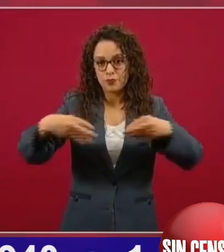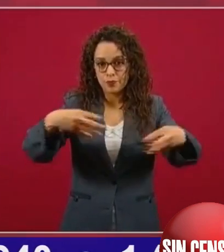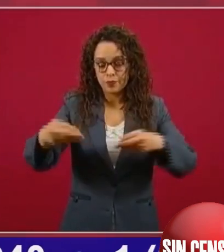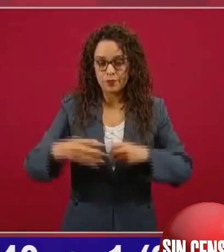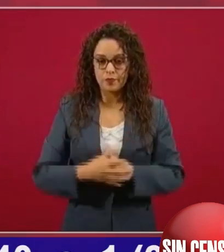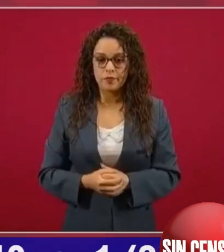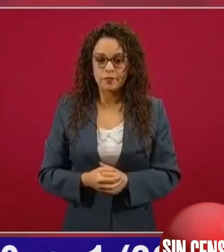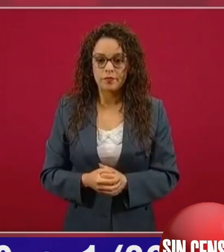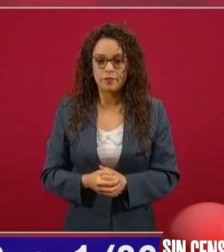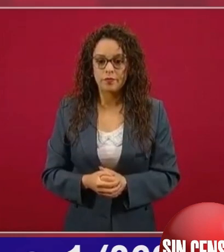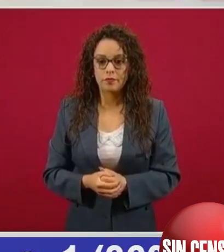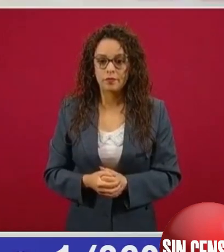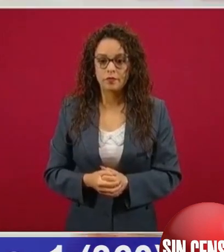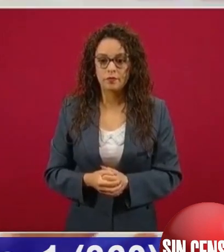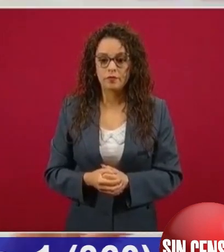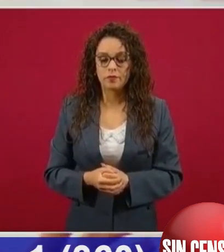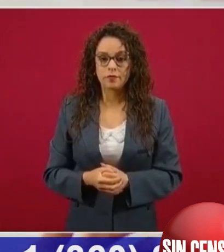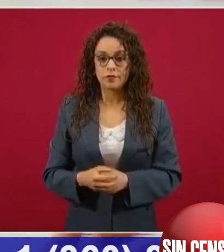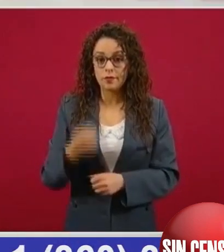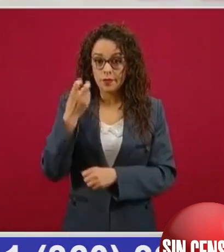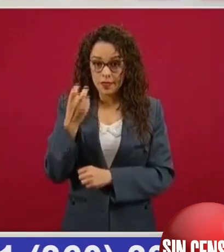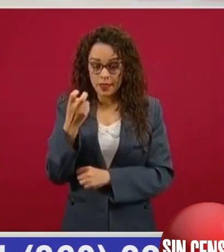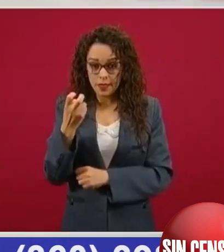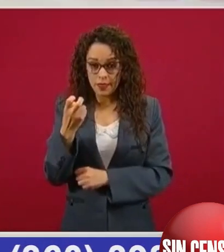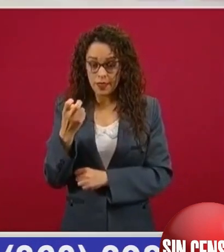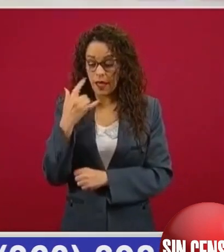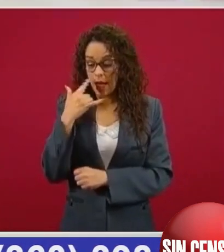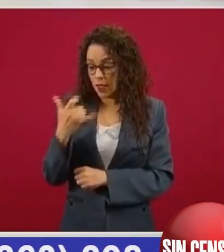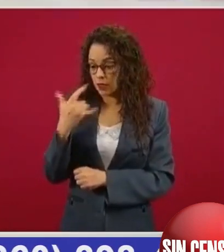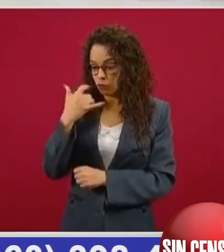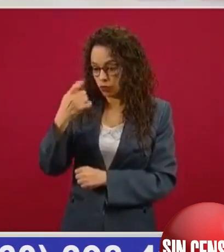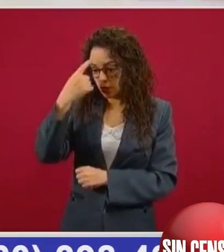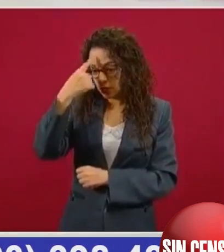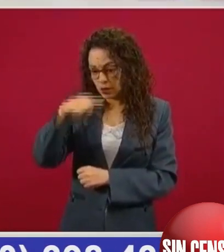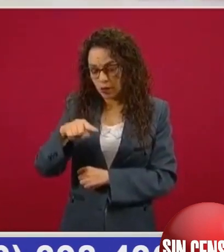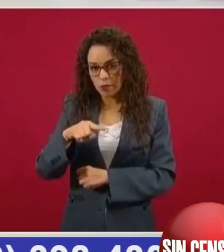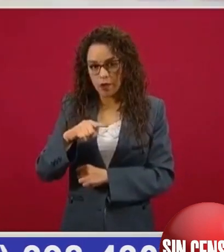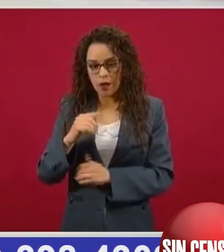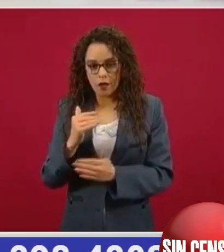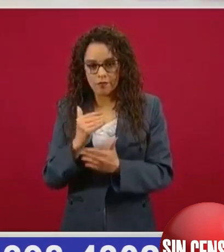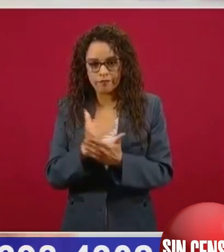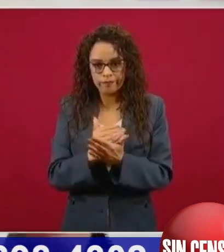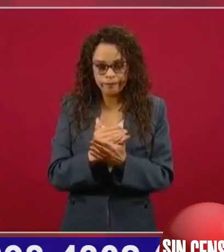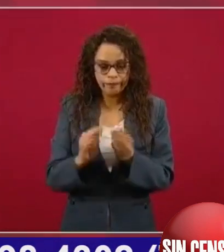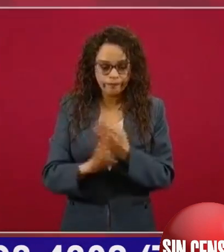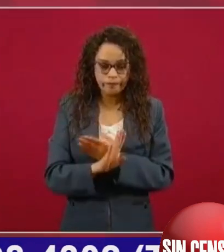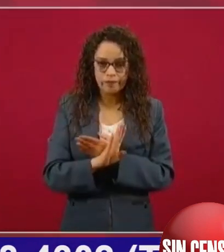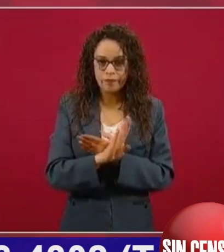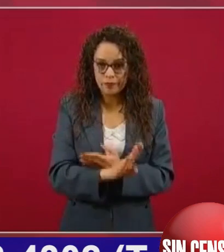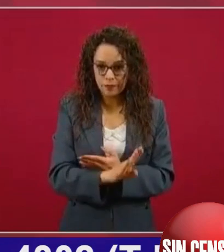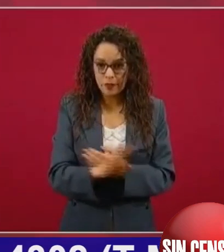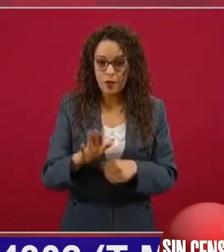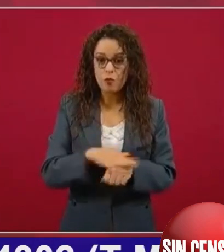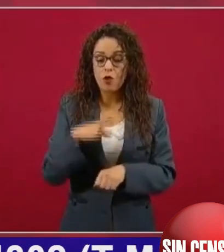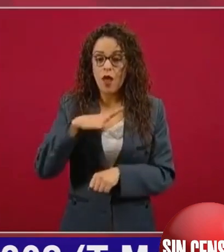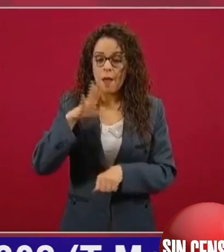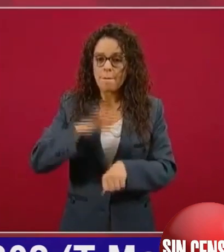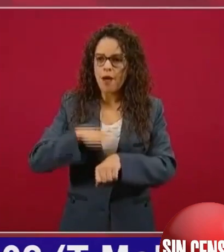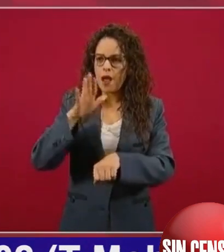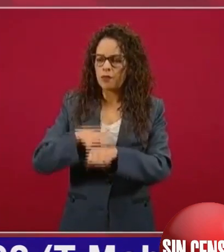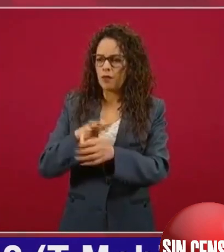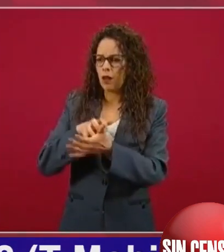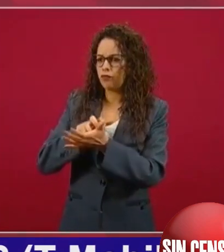este esfuerzo de contención llega a su límite, porque existen demasiados casos que superan el número